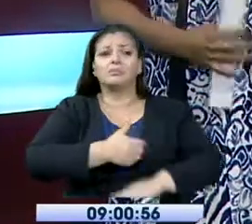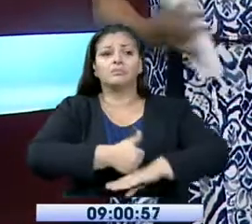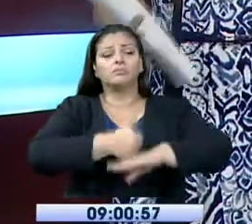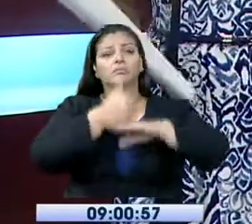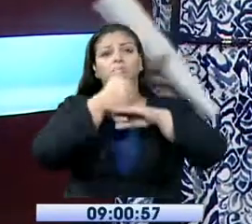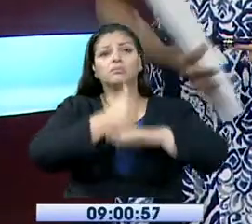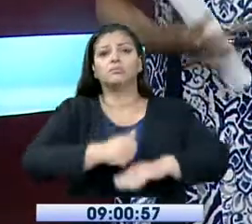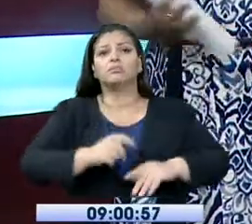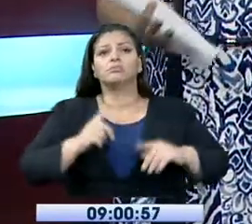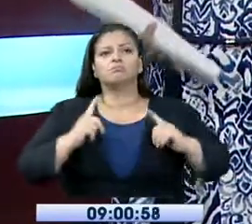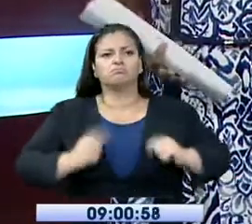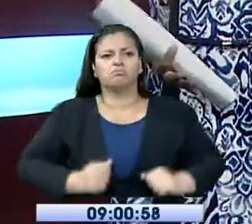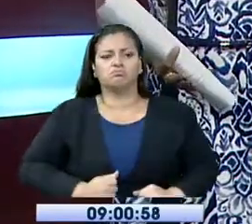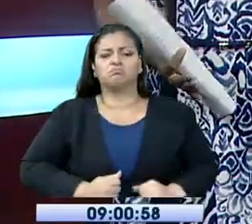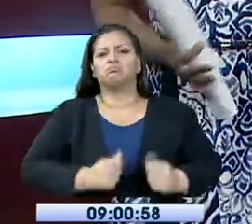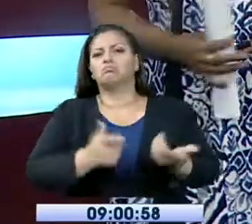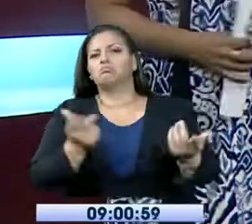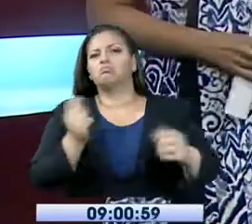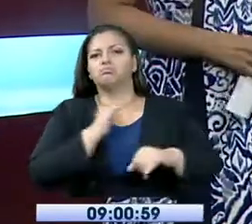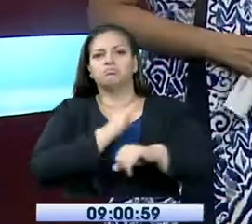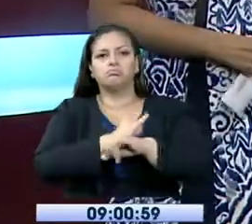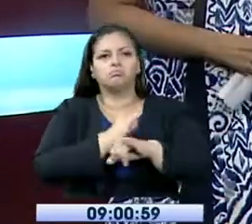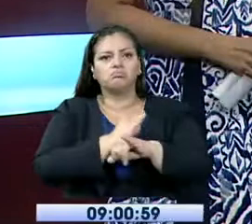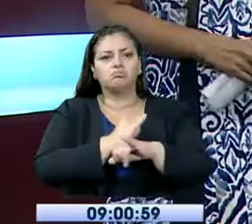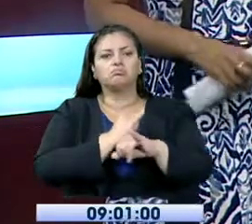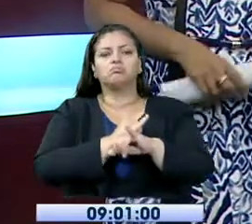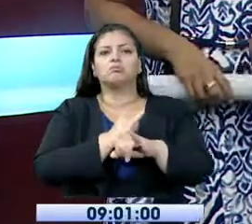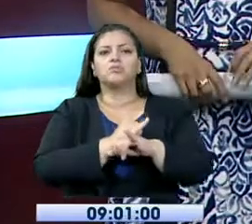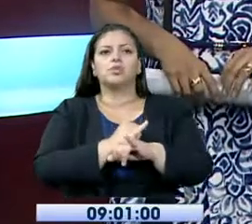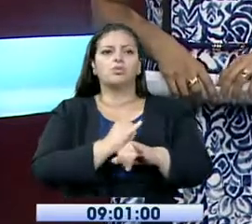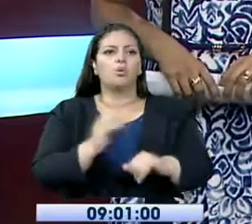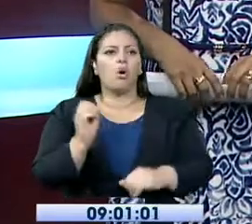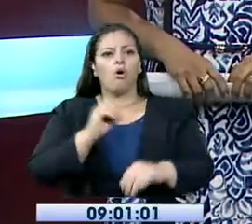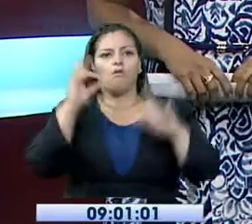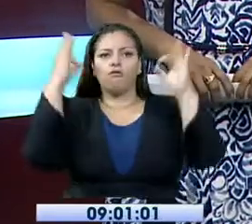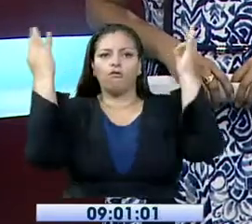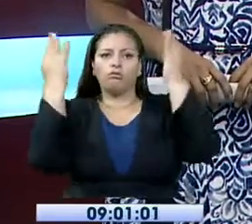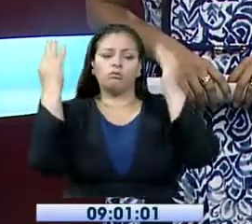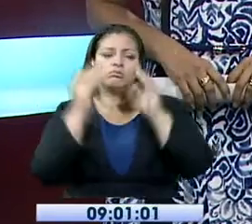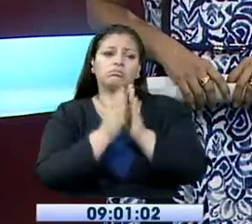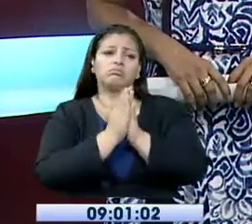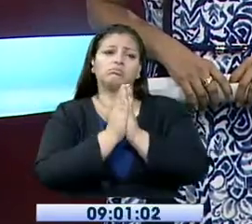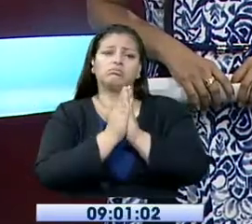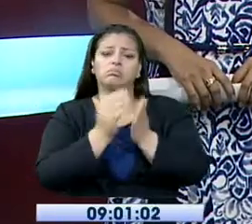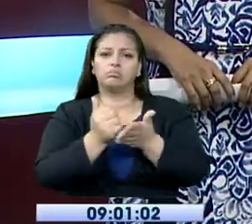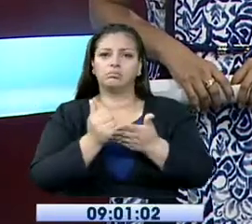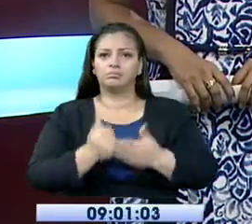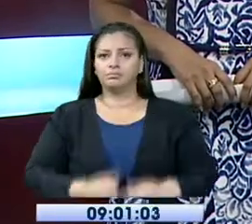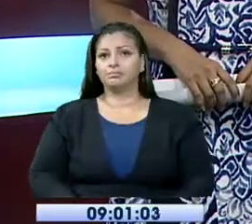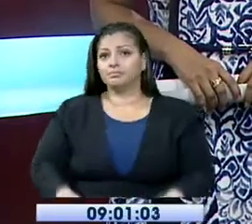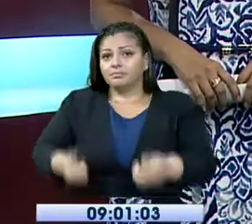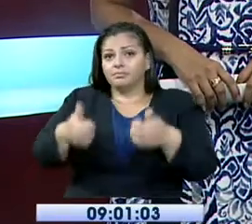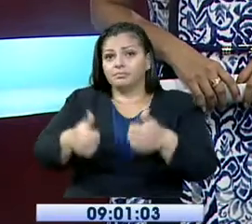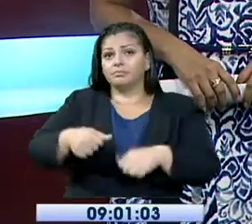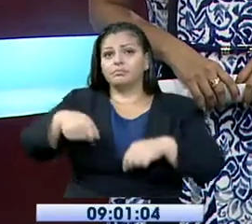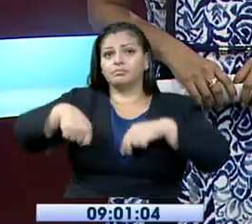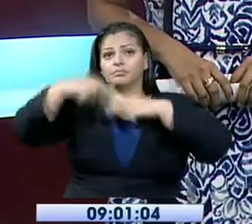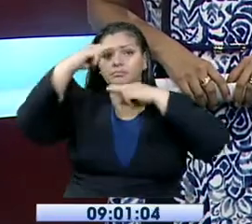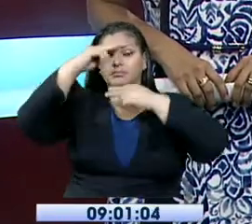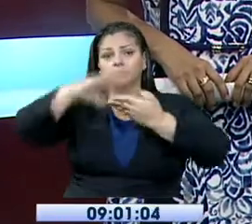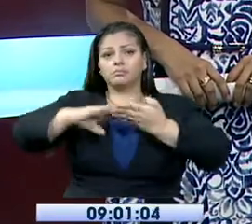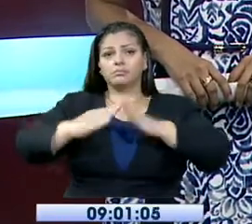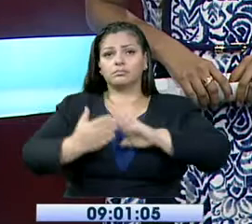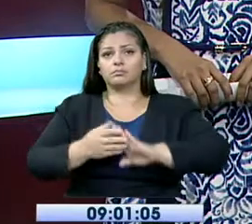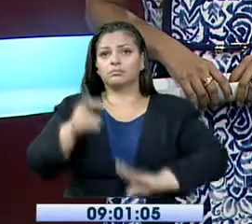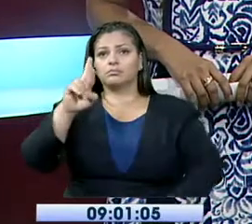las instituciones, fundaciones privadas que quieran ayudarnos. Muy válido, mi querida Rosa Elena, y es que RTS y la noticia en la comunidad siempre